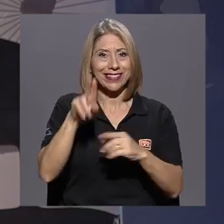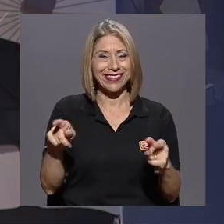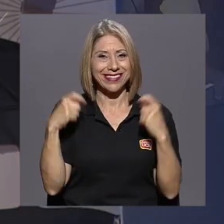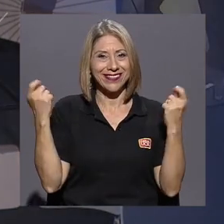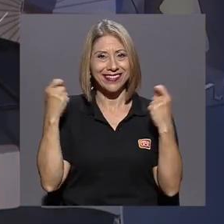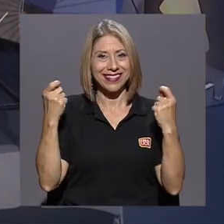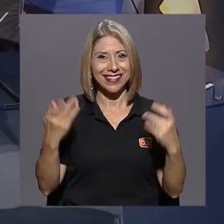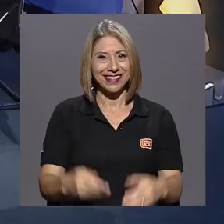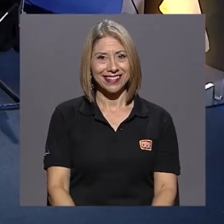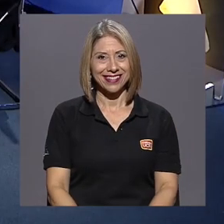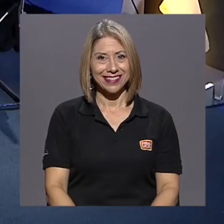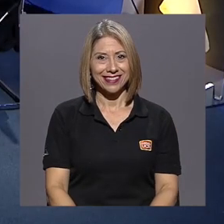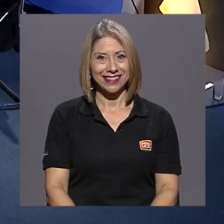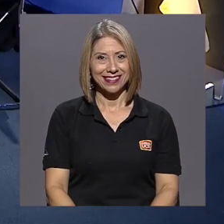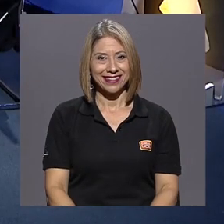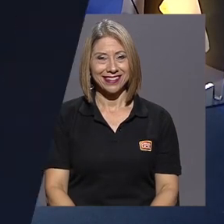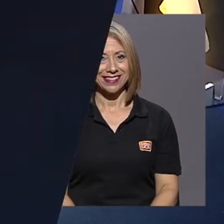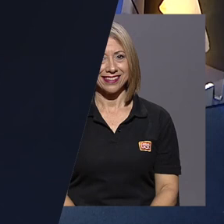fiesta.